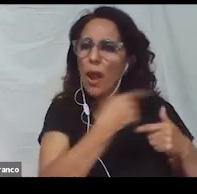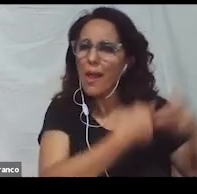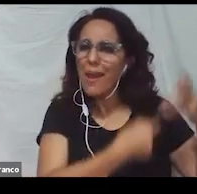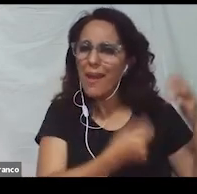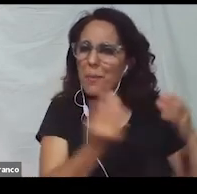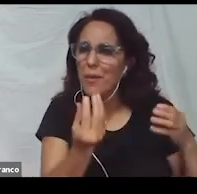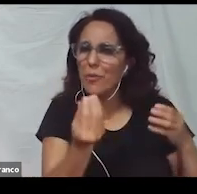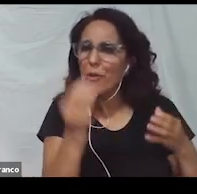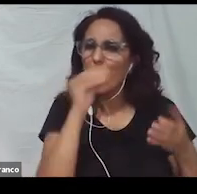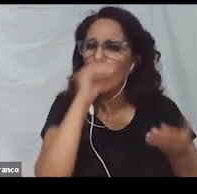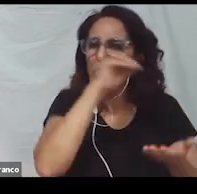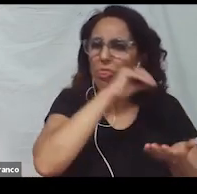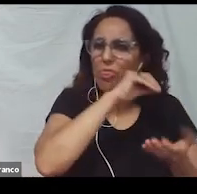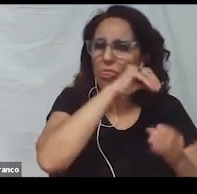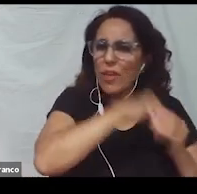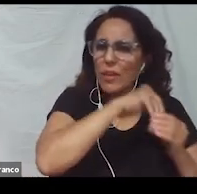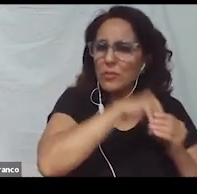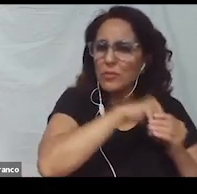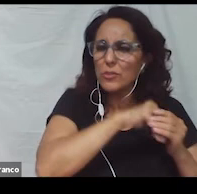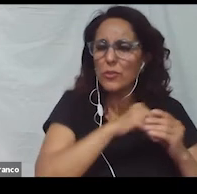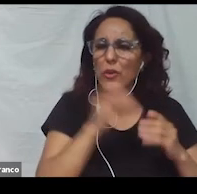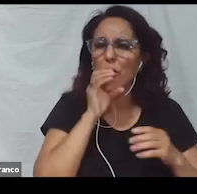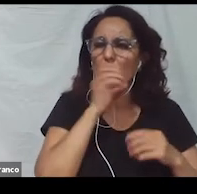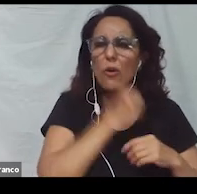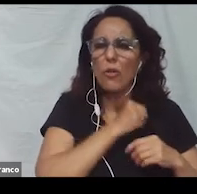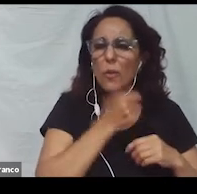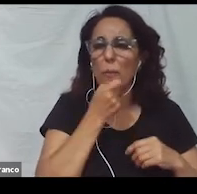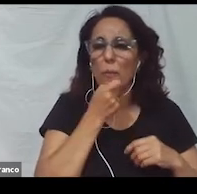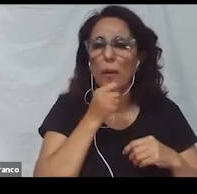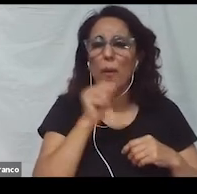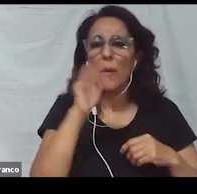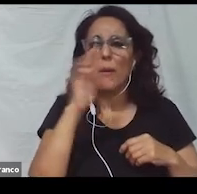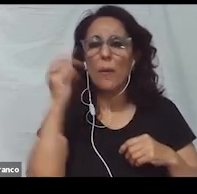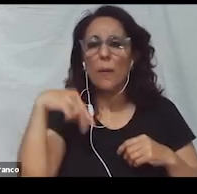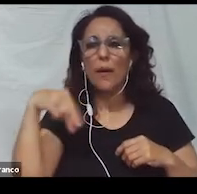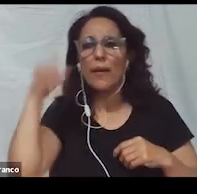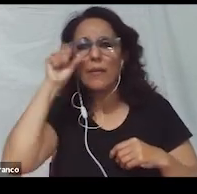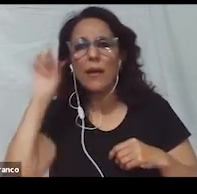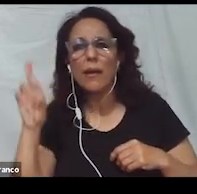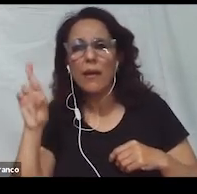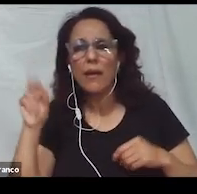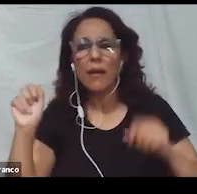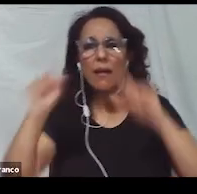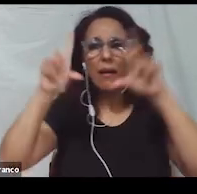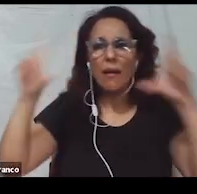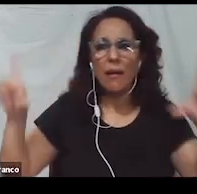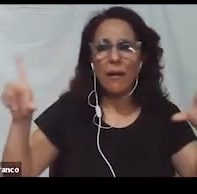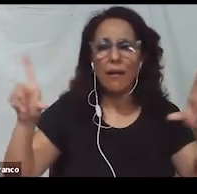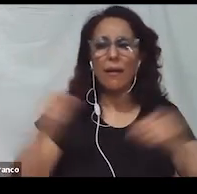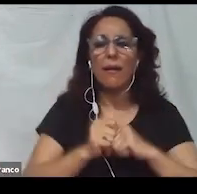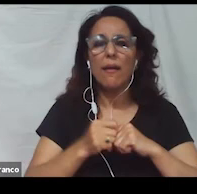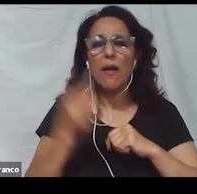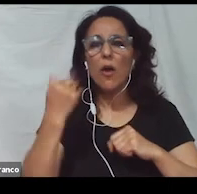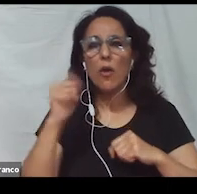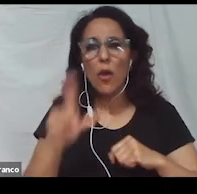este elemento dentro de mi código. Por ejemplo, podríamos tener un banner, entonces le vamos a agregar rol,